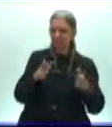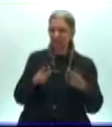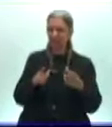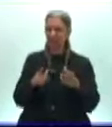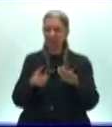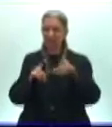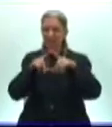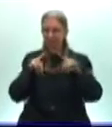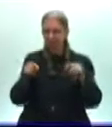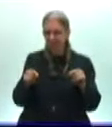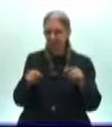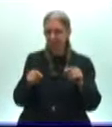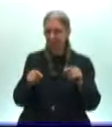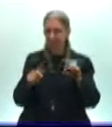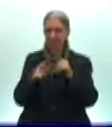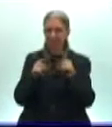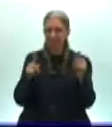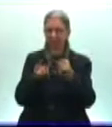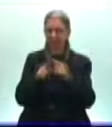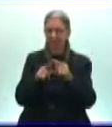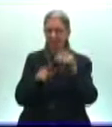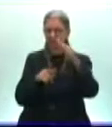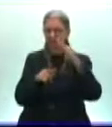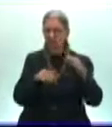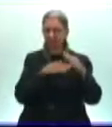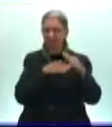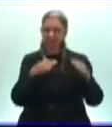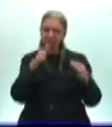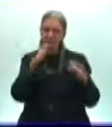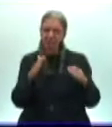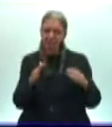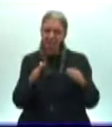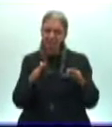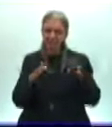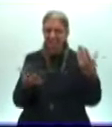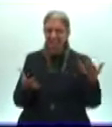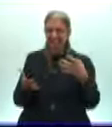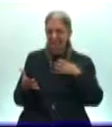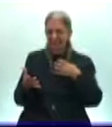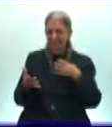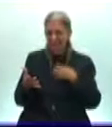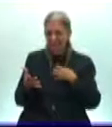¿Qué tenemos? Las coordenadas del punto. ¿Y qué me piden?